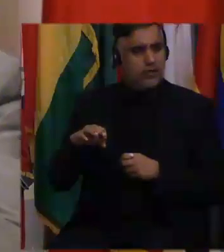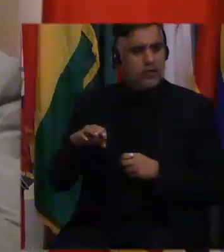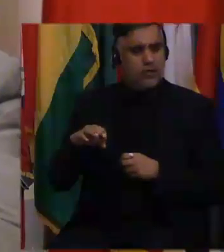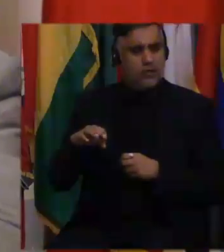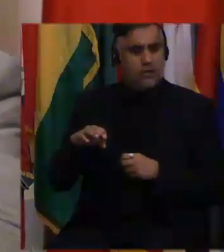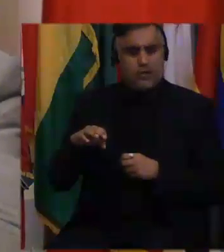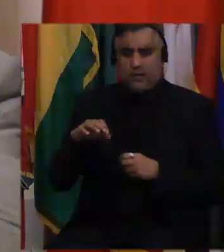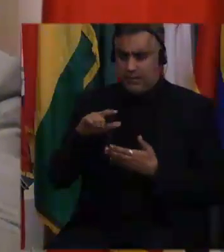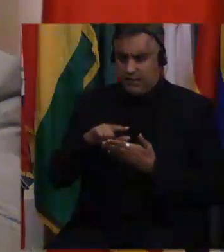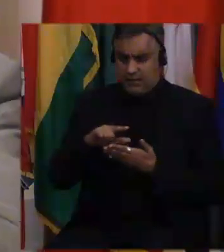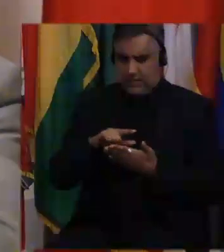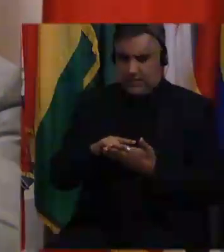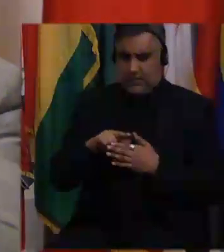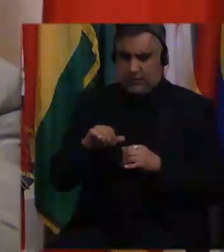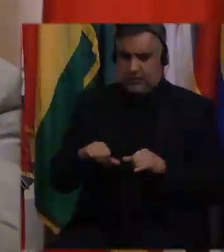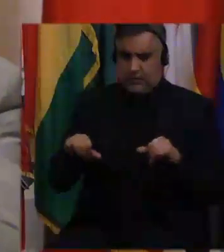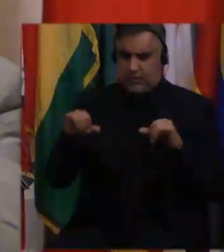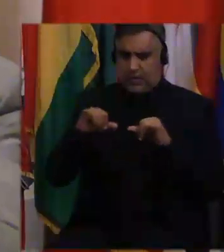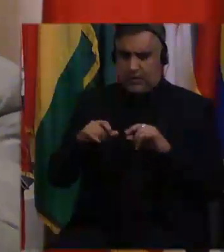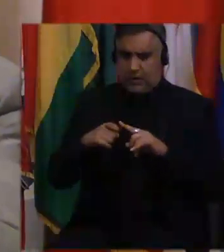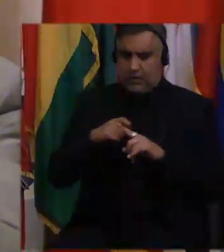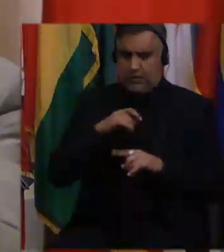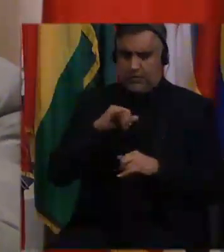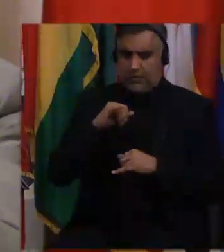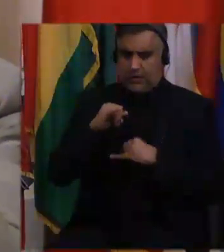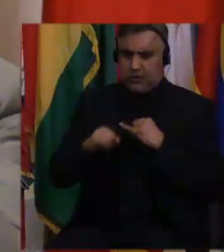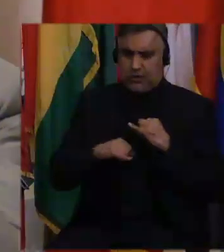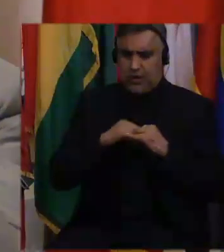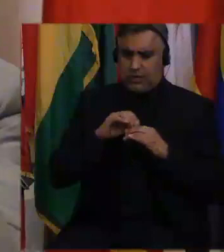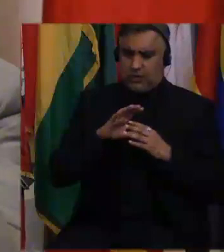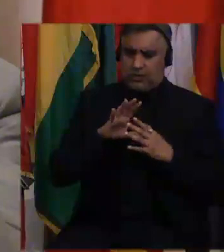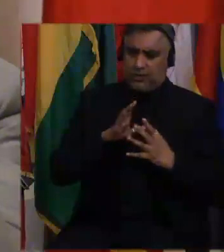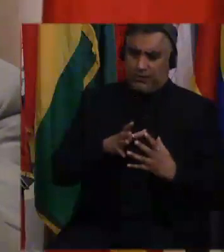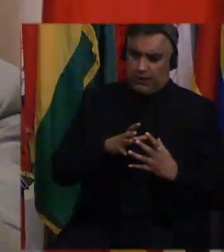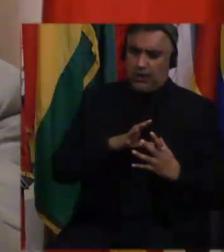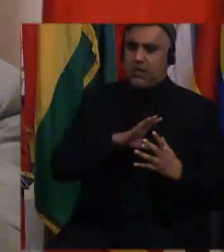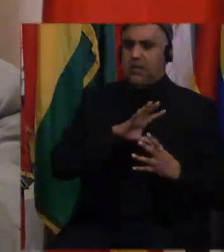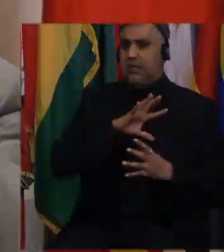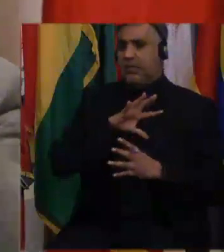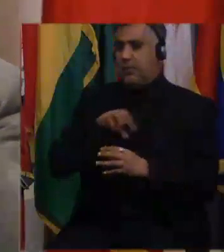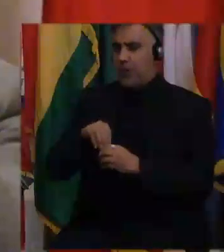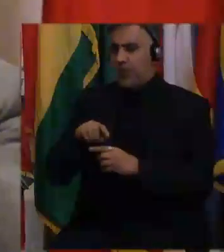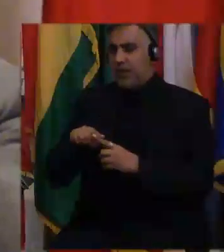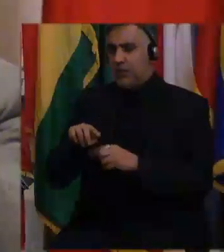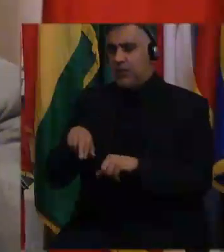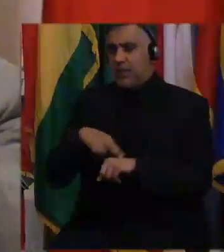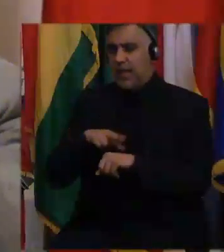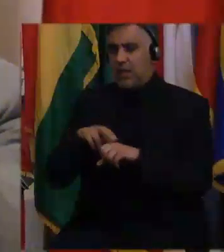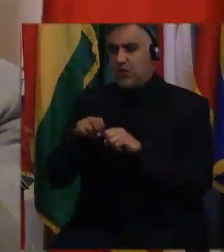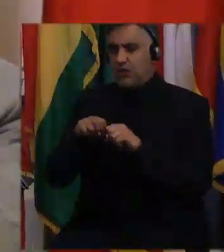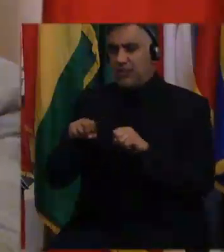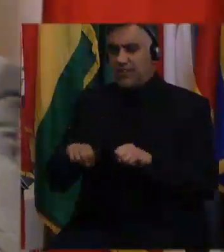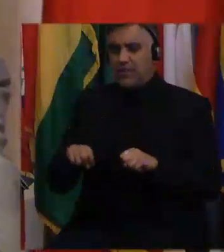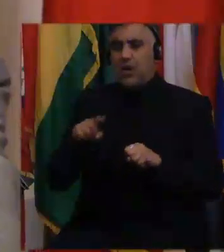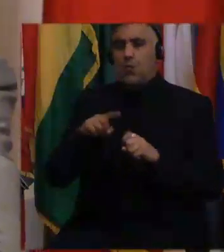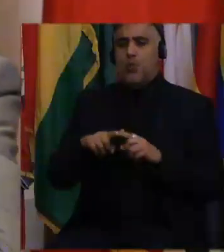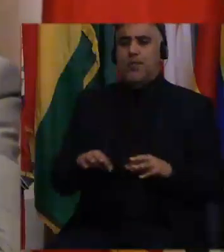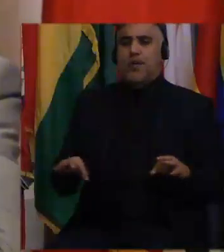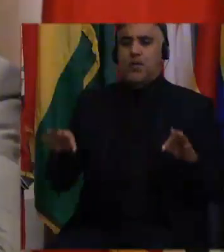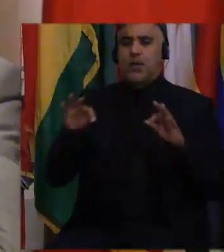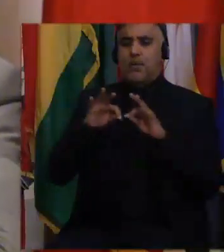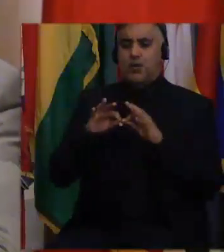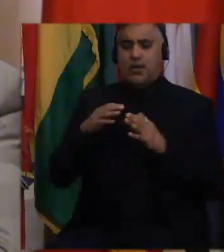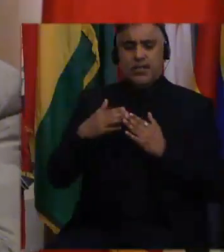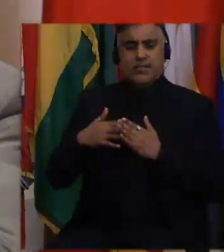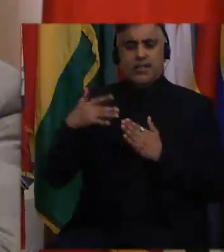obviamente, muchas veces estándares que son considerados muy altos para la realidad de